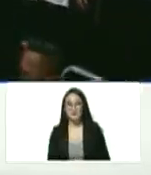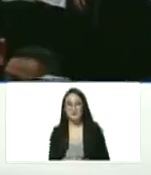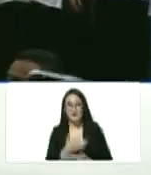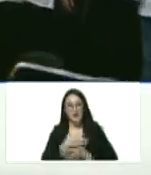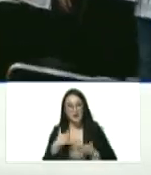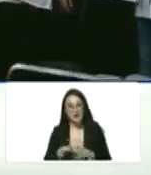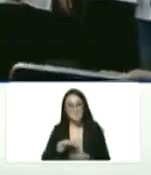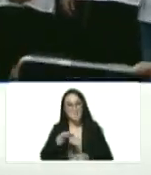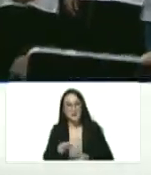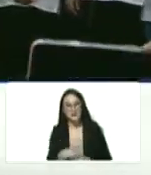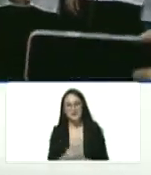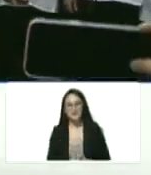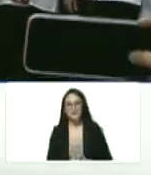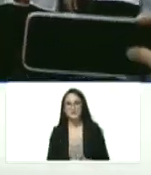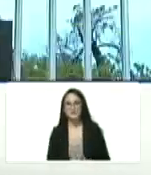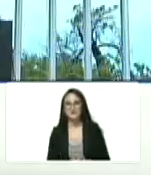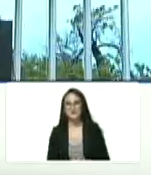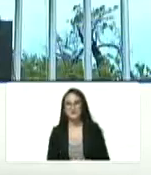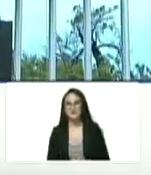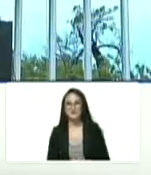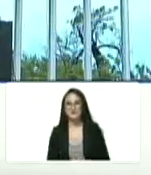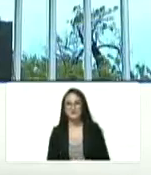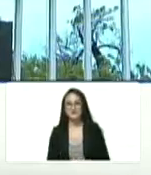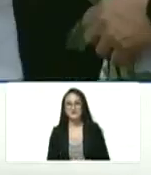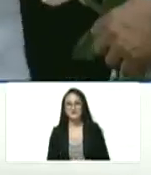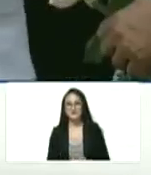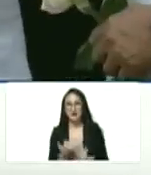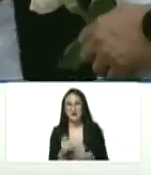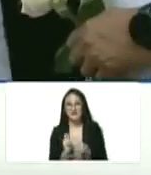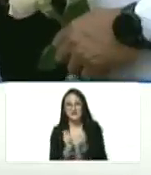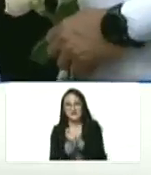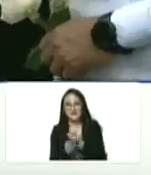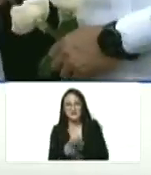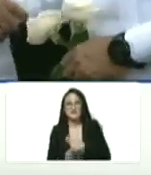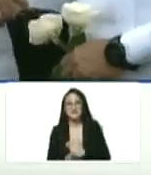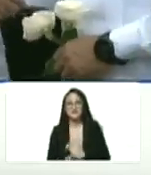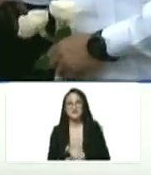inmenso que hemos dado para restituir